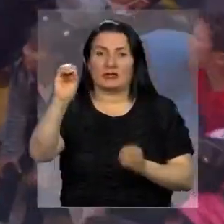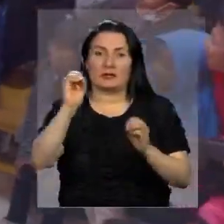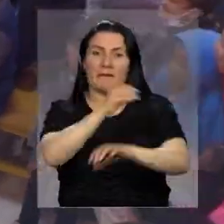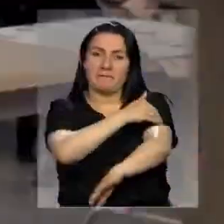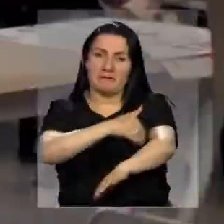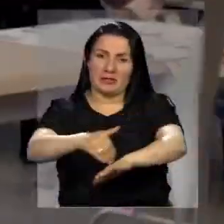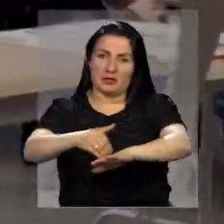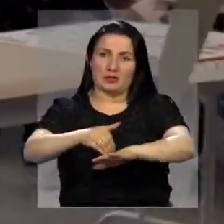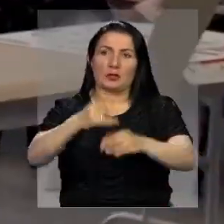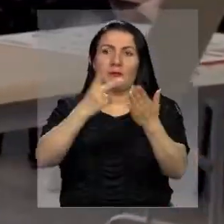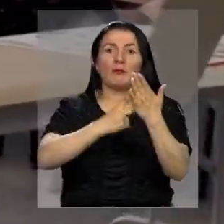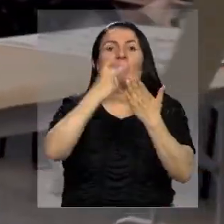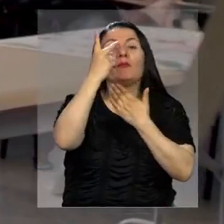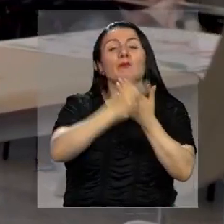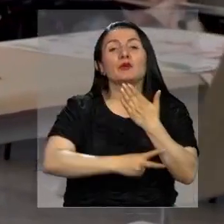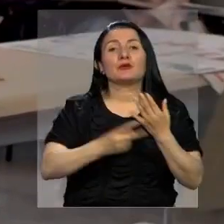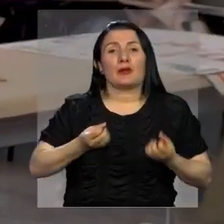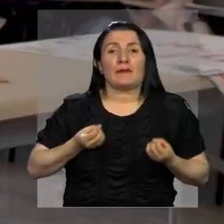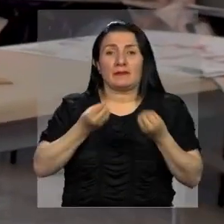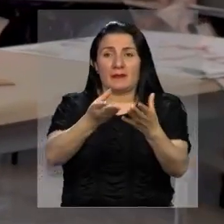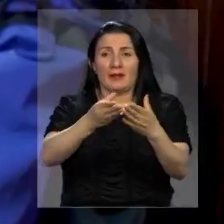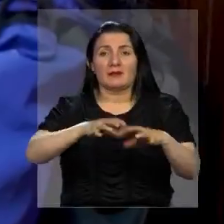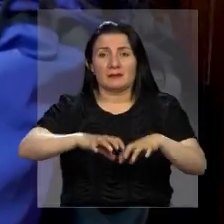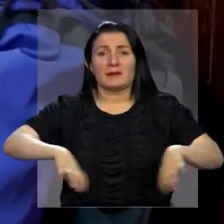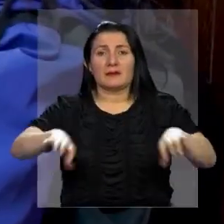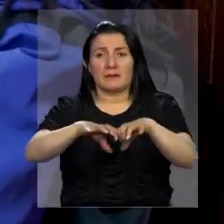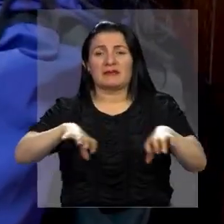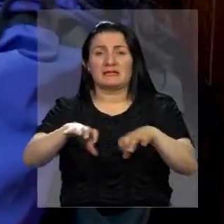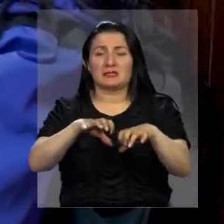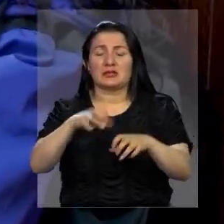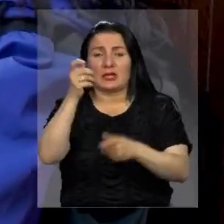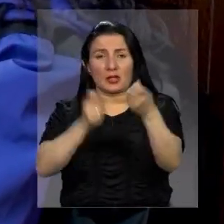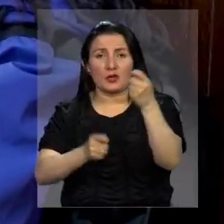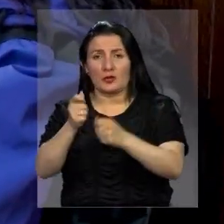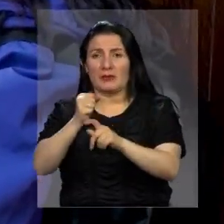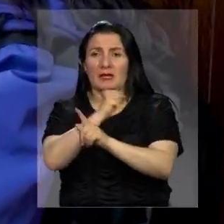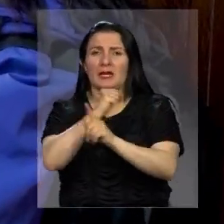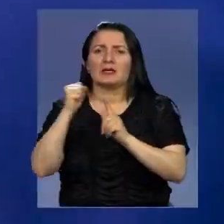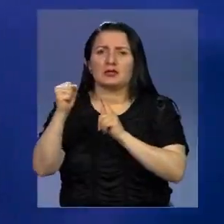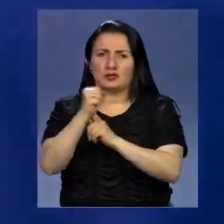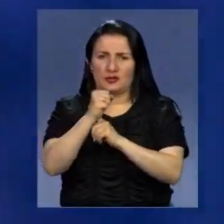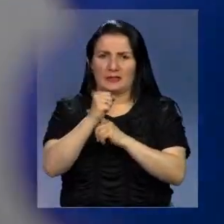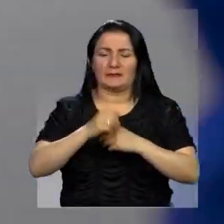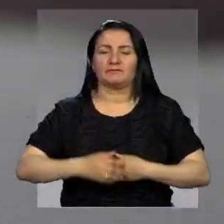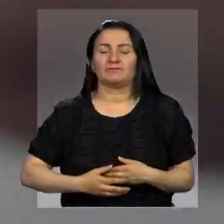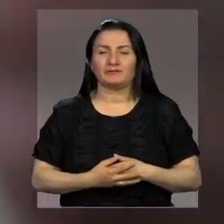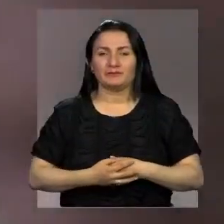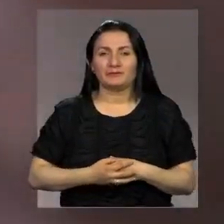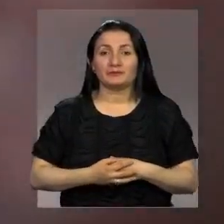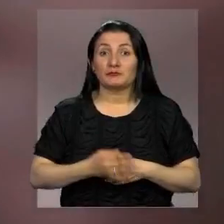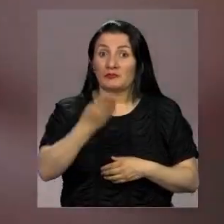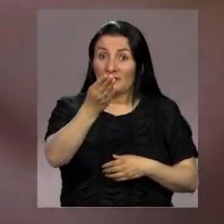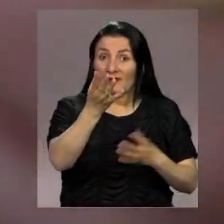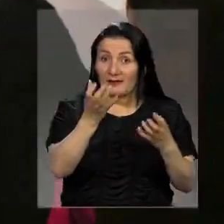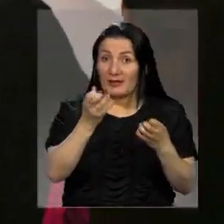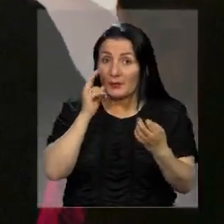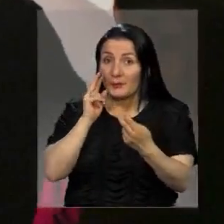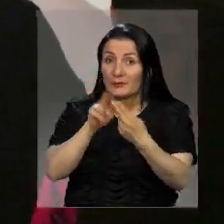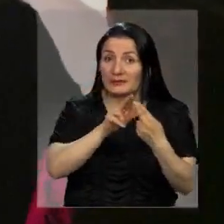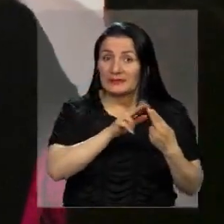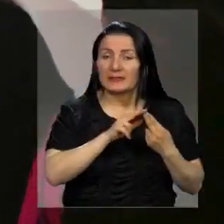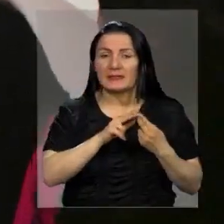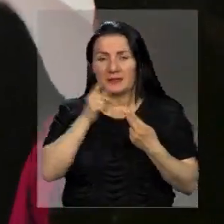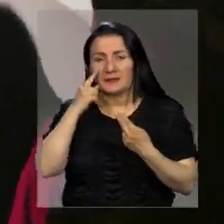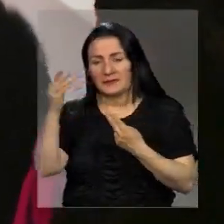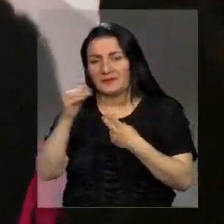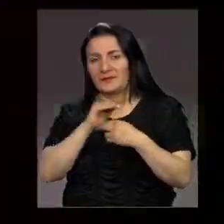pesos para proyectos que contribuyan a la dinamización económica y social de las localidades participantes. Si quiere conocer más información, visite